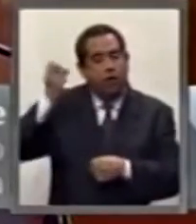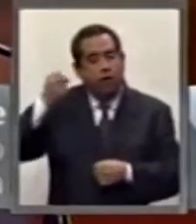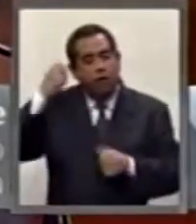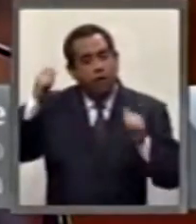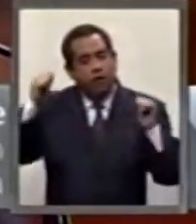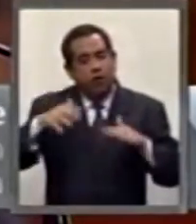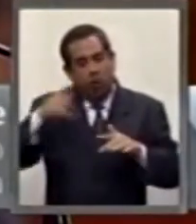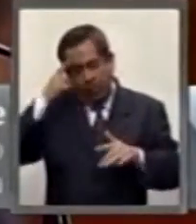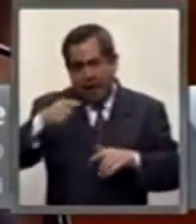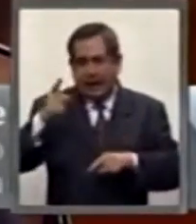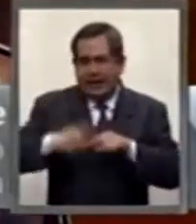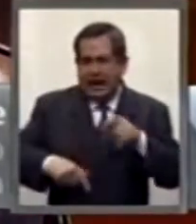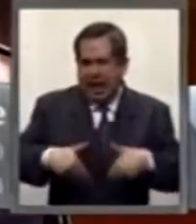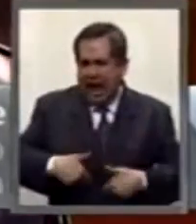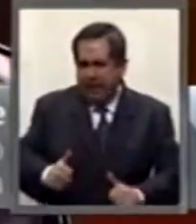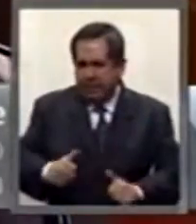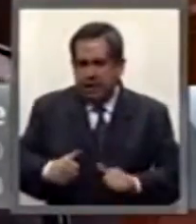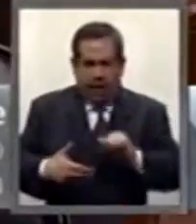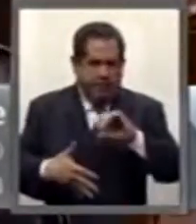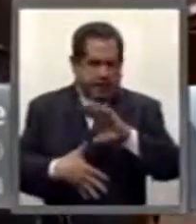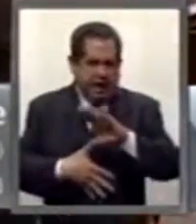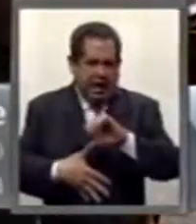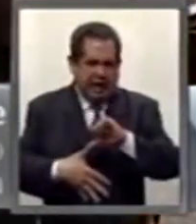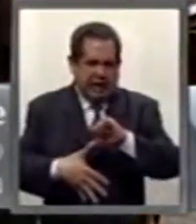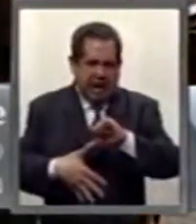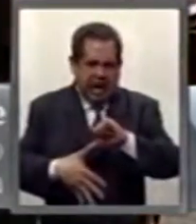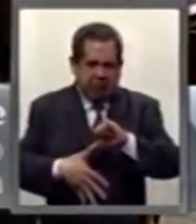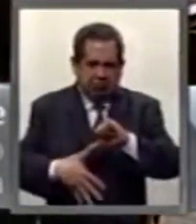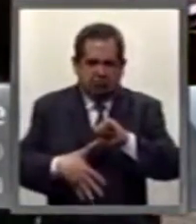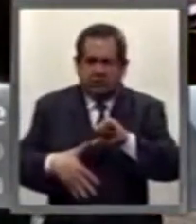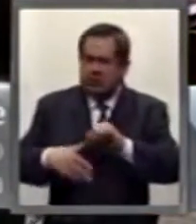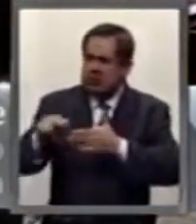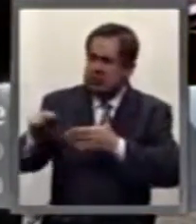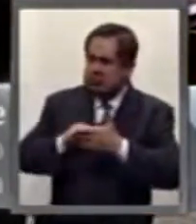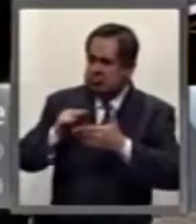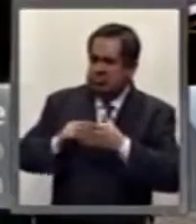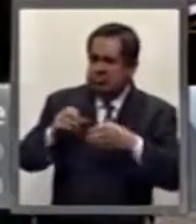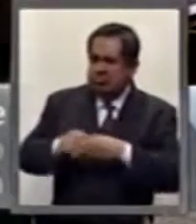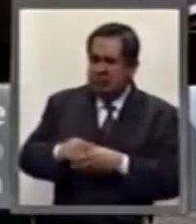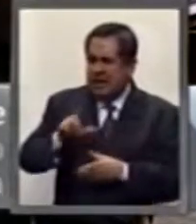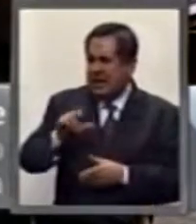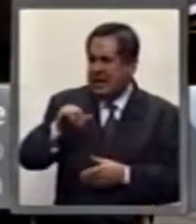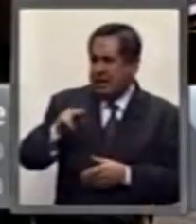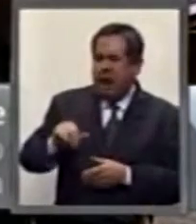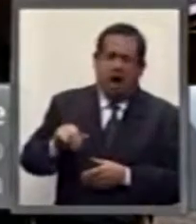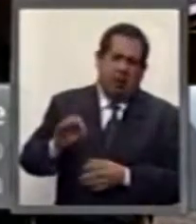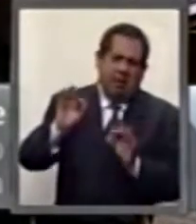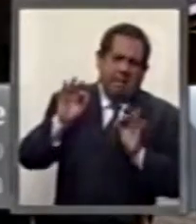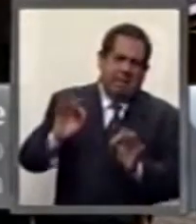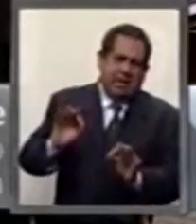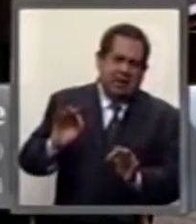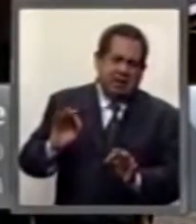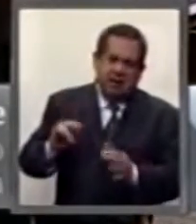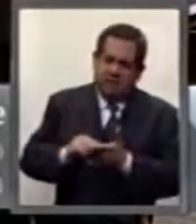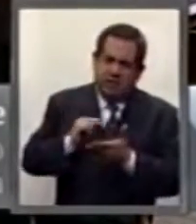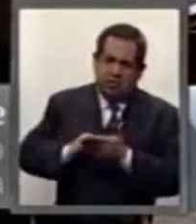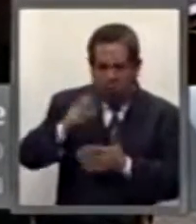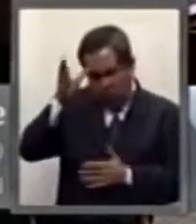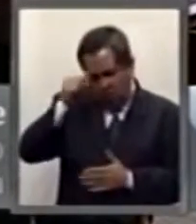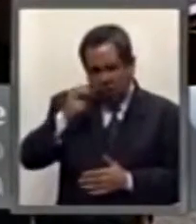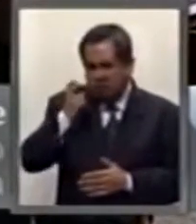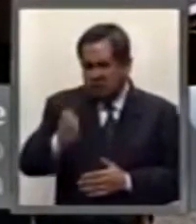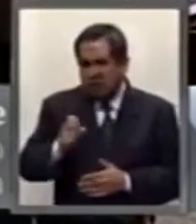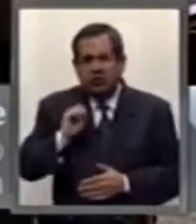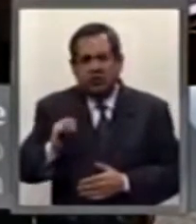Frente Parlamentario contra el Hambre de América Latina firmó la Declaración de Lima, que es la que estamos comentando, y se decidió